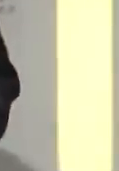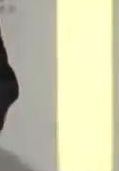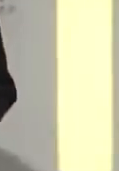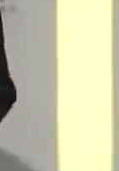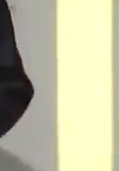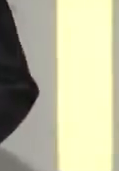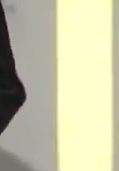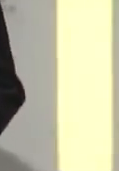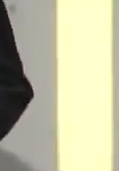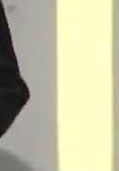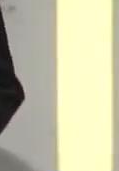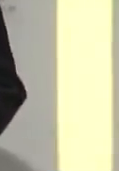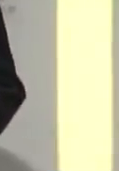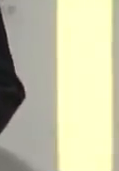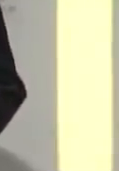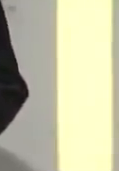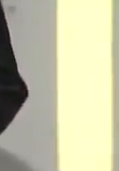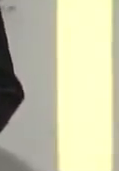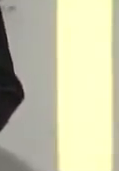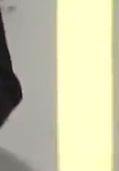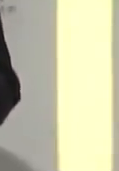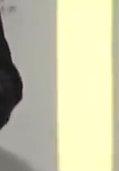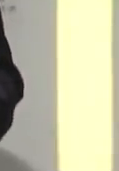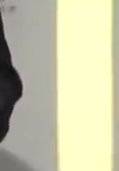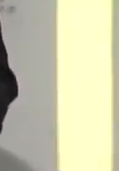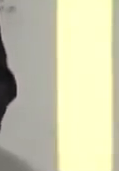bengasi veíamos la instalación de este segundo congreso de la clase obrera